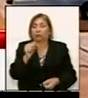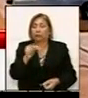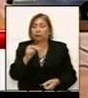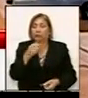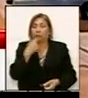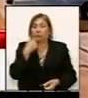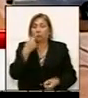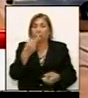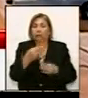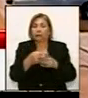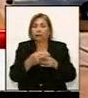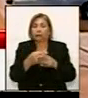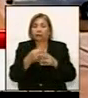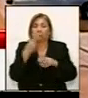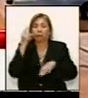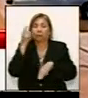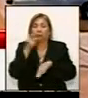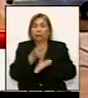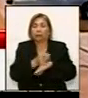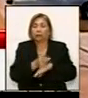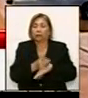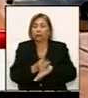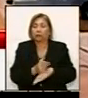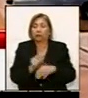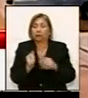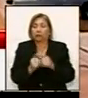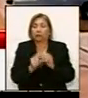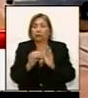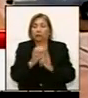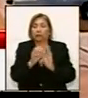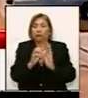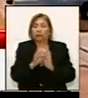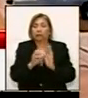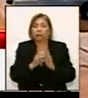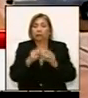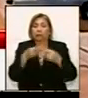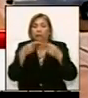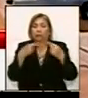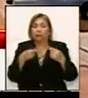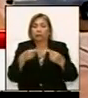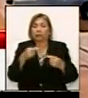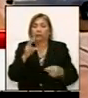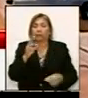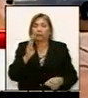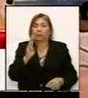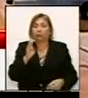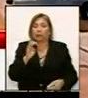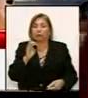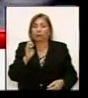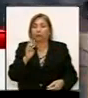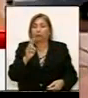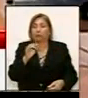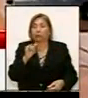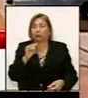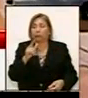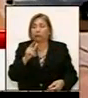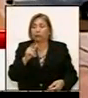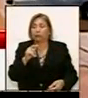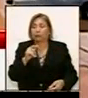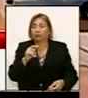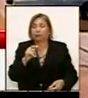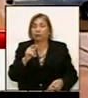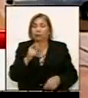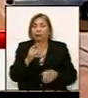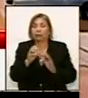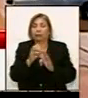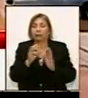que se prioricen las denuncias constitucionales contra el congresista Héctor Becerril, las denuncias